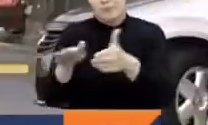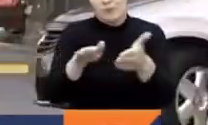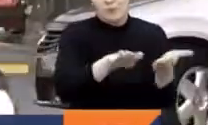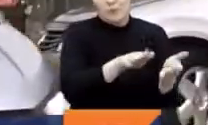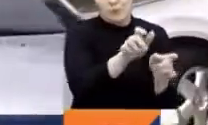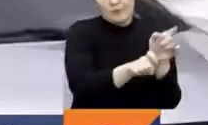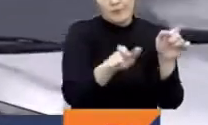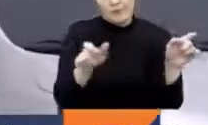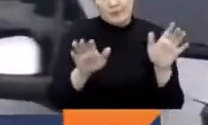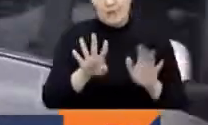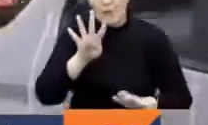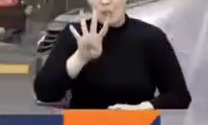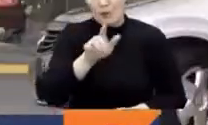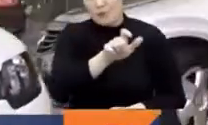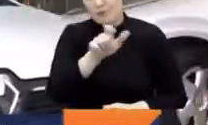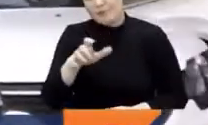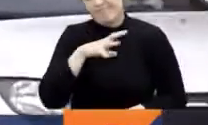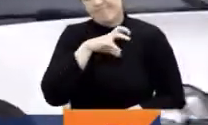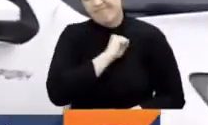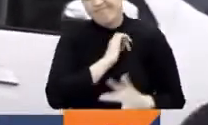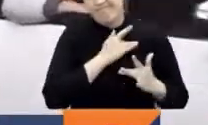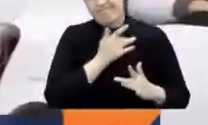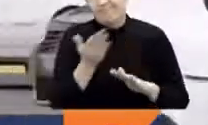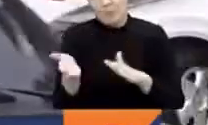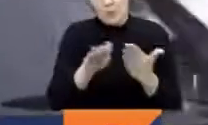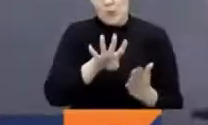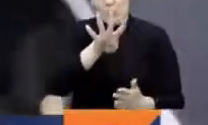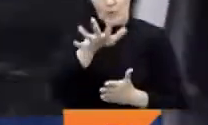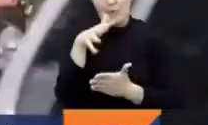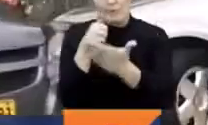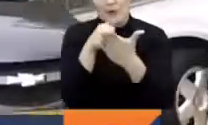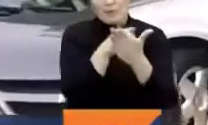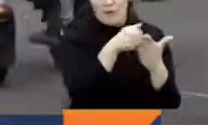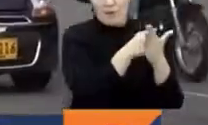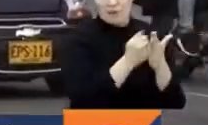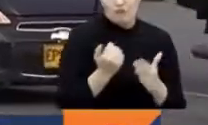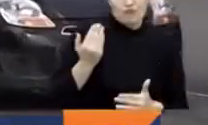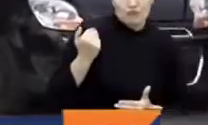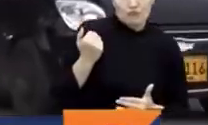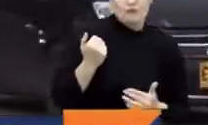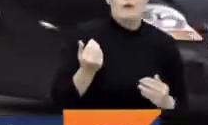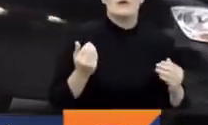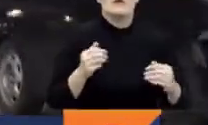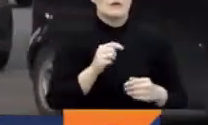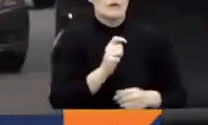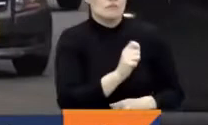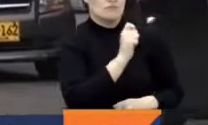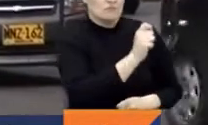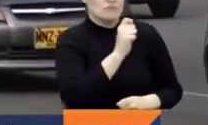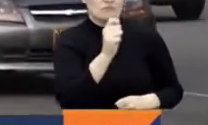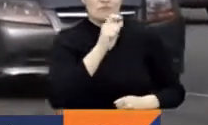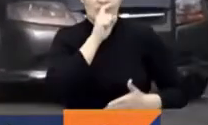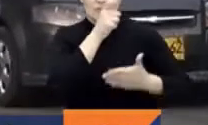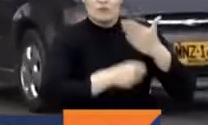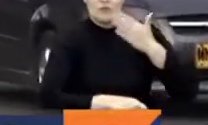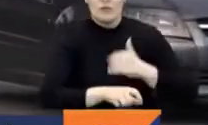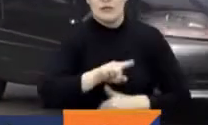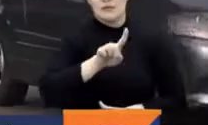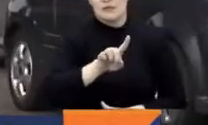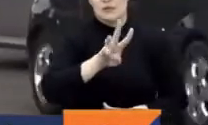de vidas. 4 personas lamentablemente perdieron la vida. Además, 180 comparendos sucedieron y ocurrieron en este